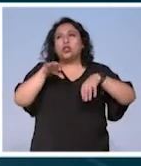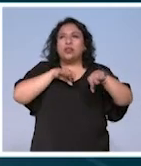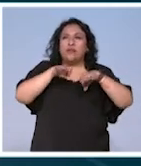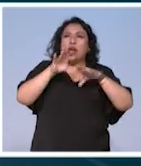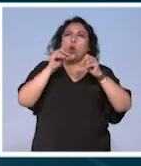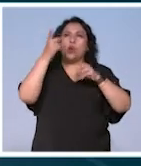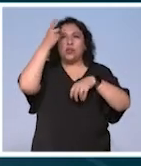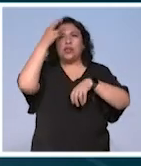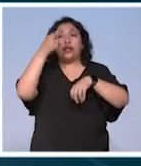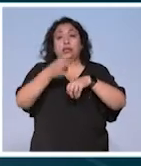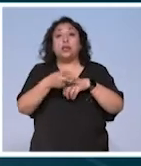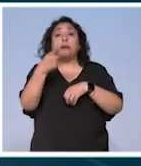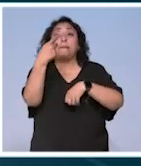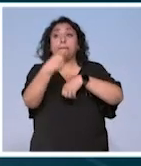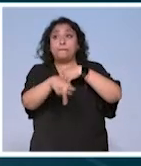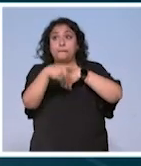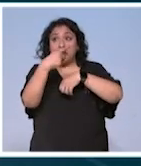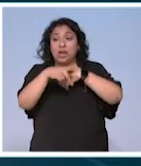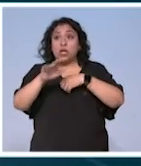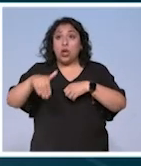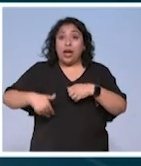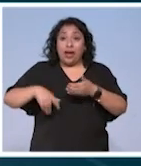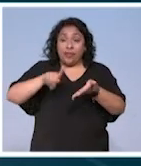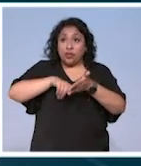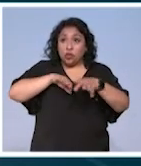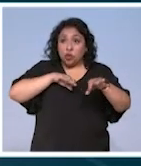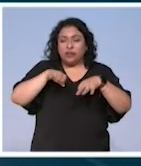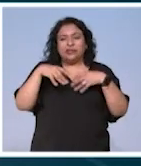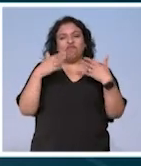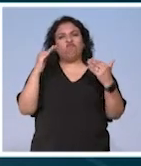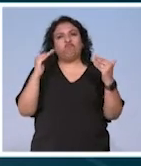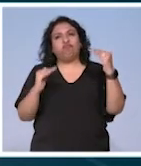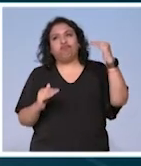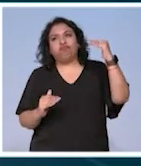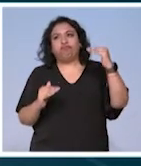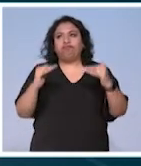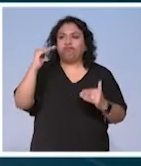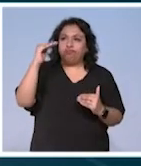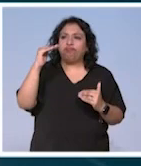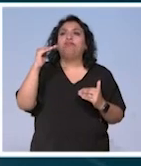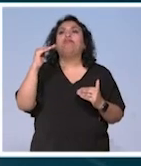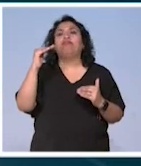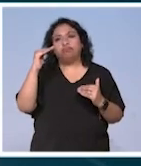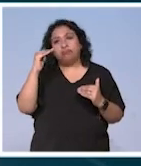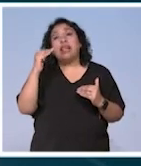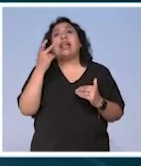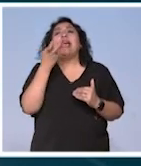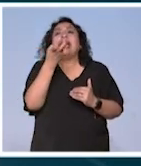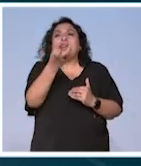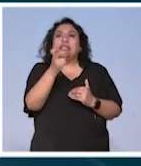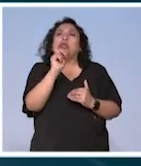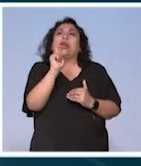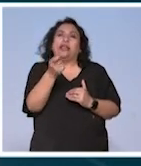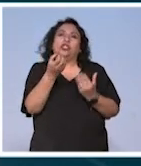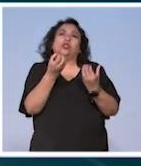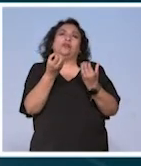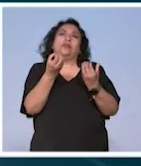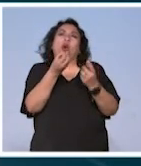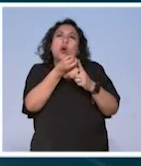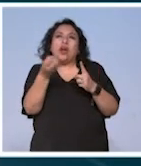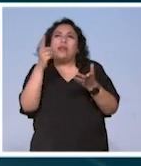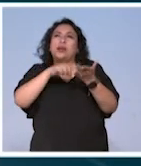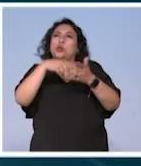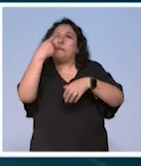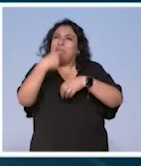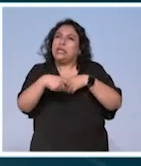directivos. El riesgo de lesiones en el trabajo está muy desigualmente distribuido. Es reflejo de una organización donde los